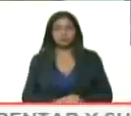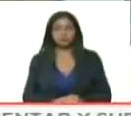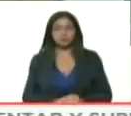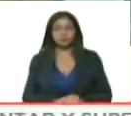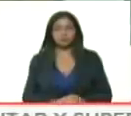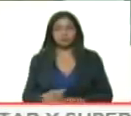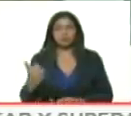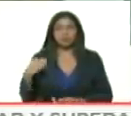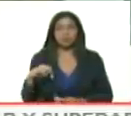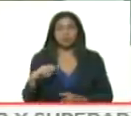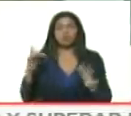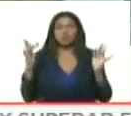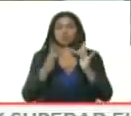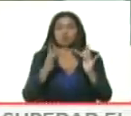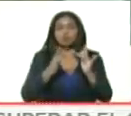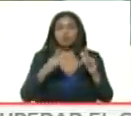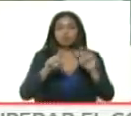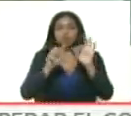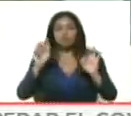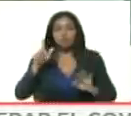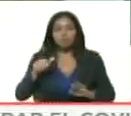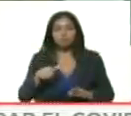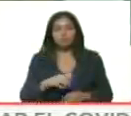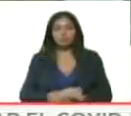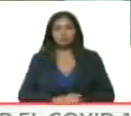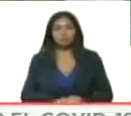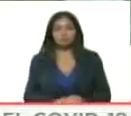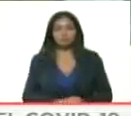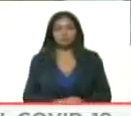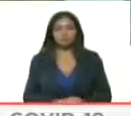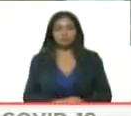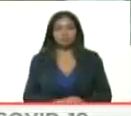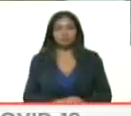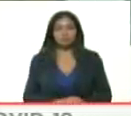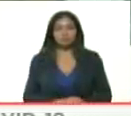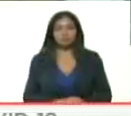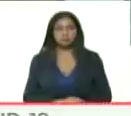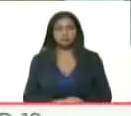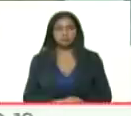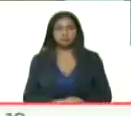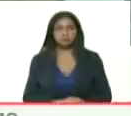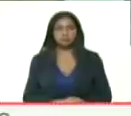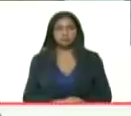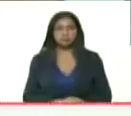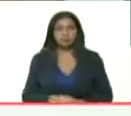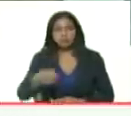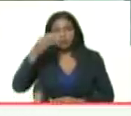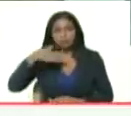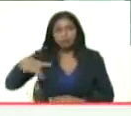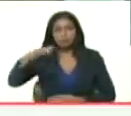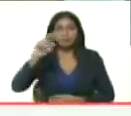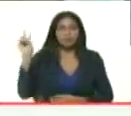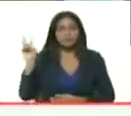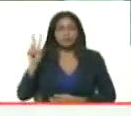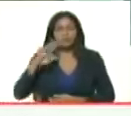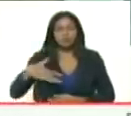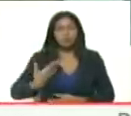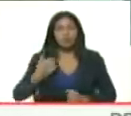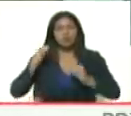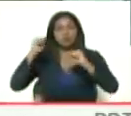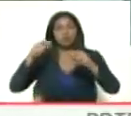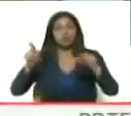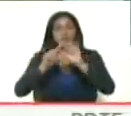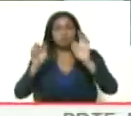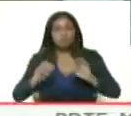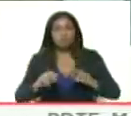tenemos la convicción de que el pueblo de Venezuela va a lograr